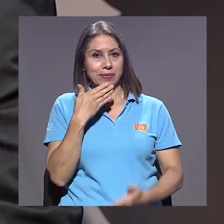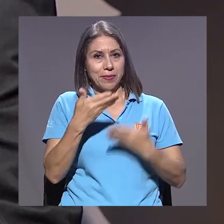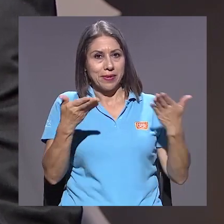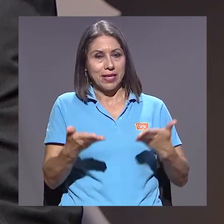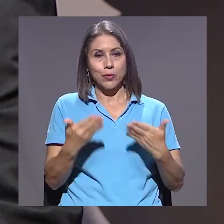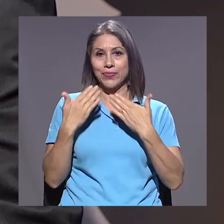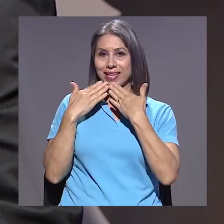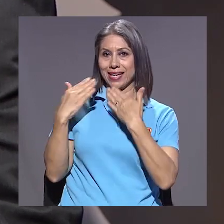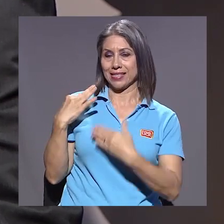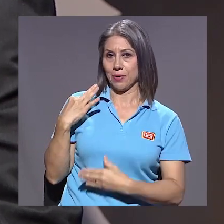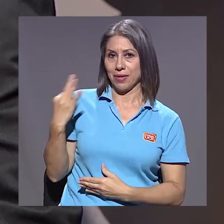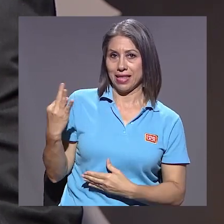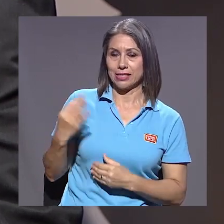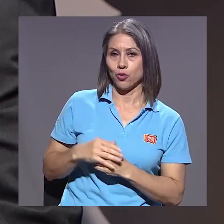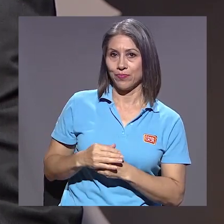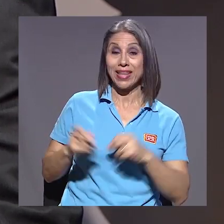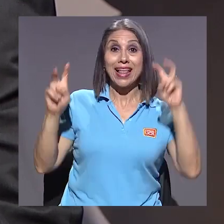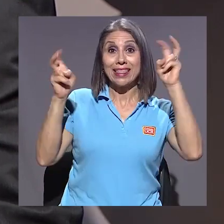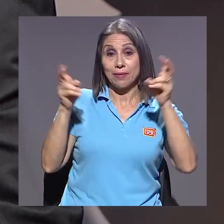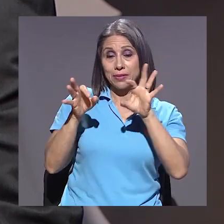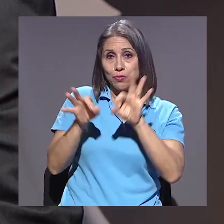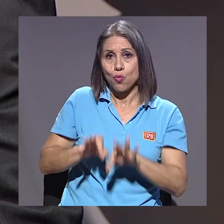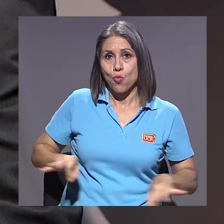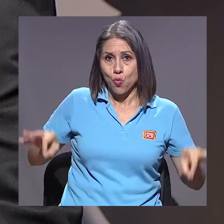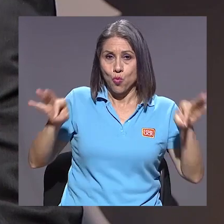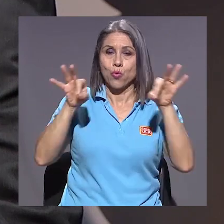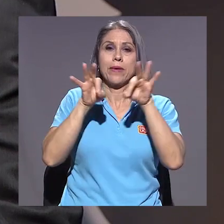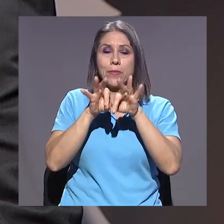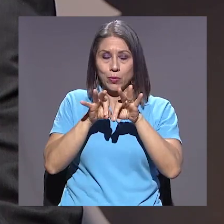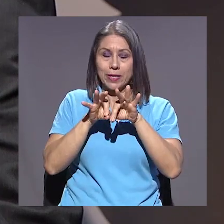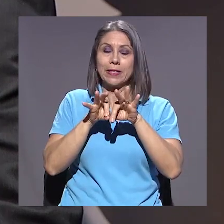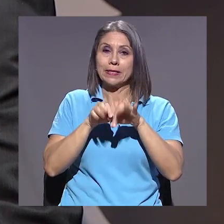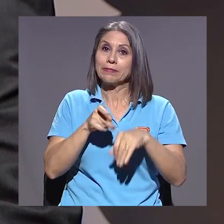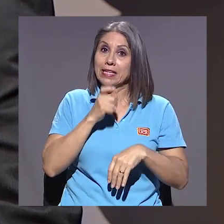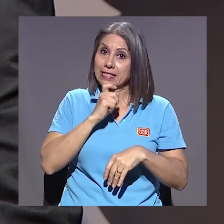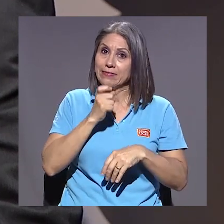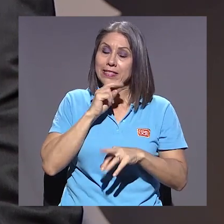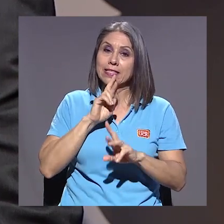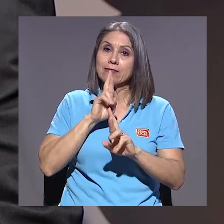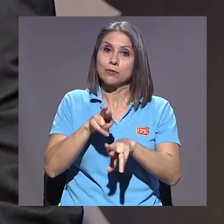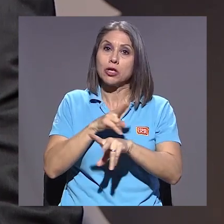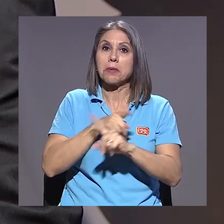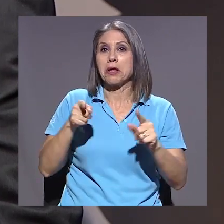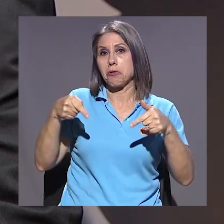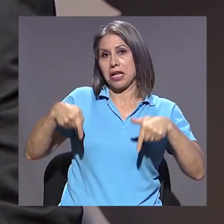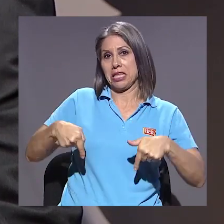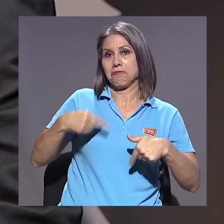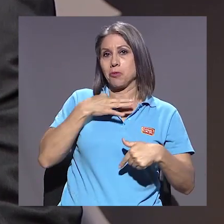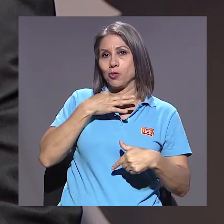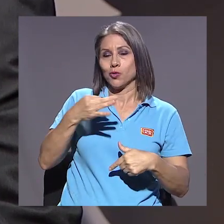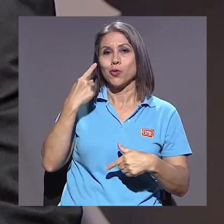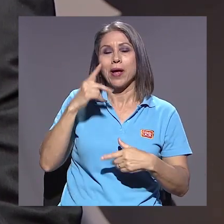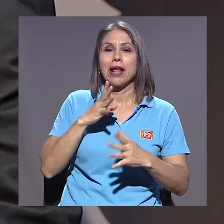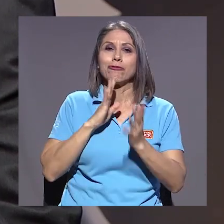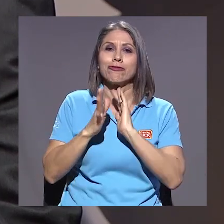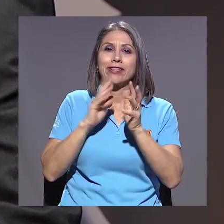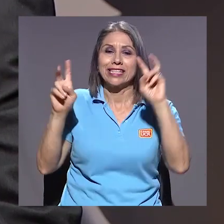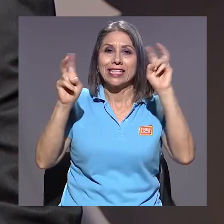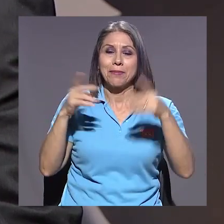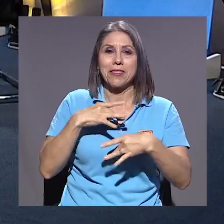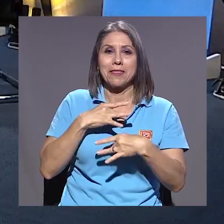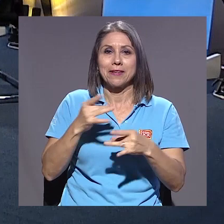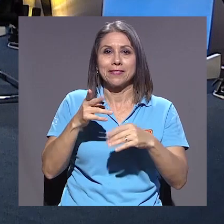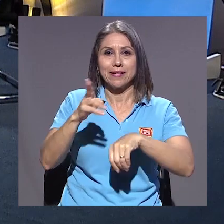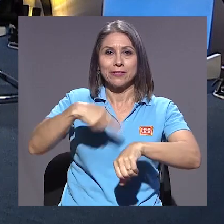invitación. El tema por sí mismo es muy importante y difícil de poder responder, pero aquí estamos con mucho gusto para discutir un tema de gran interés